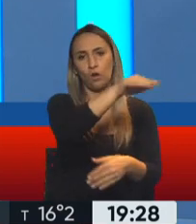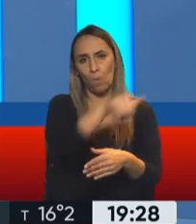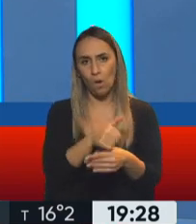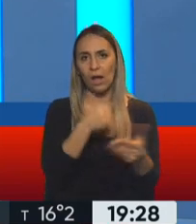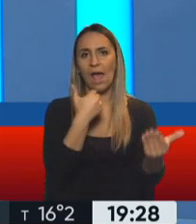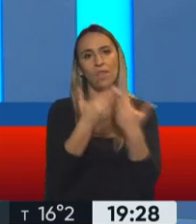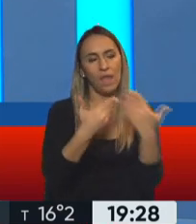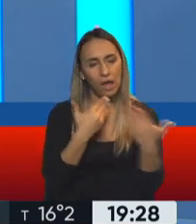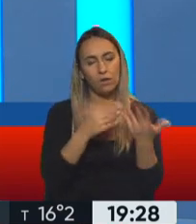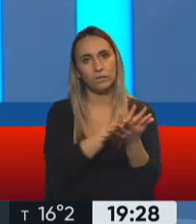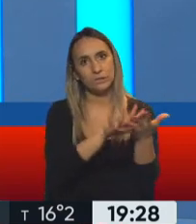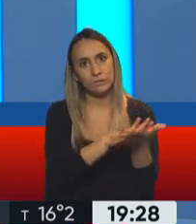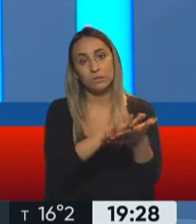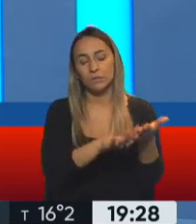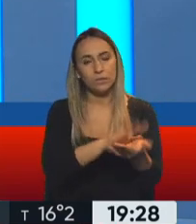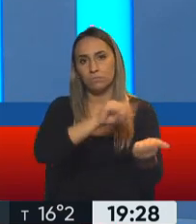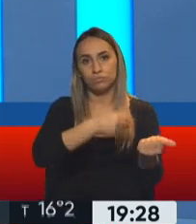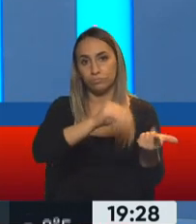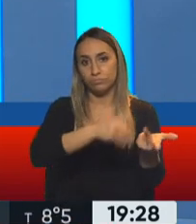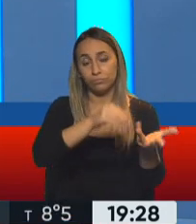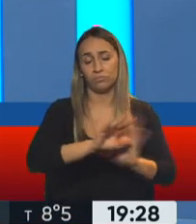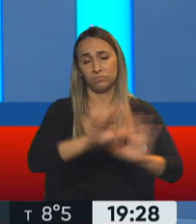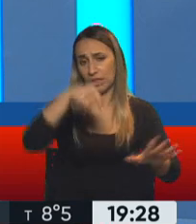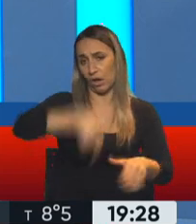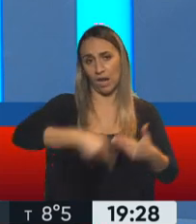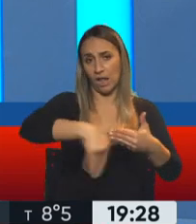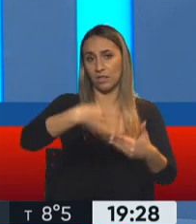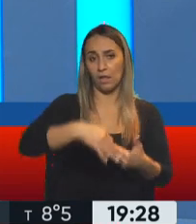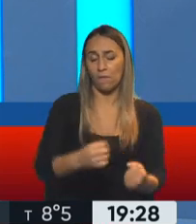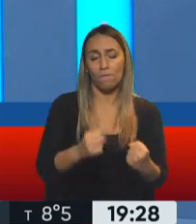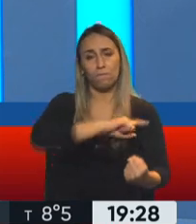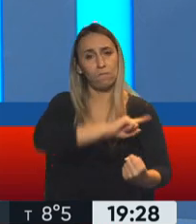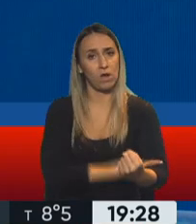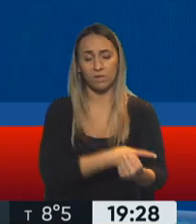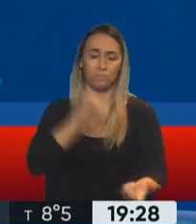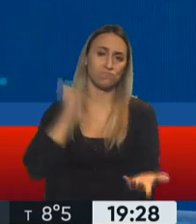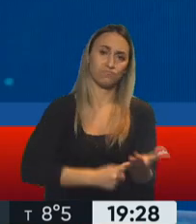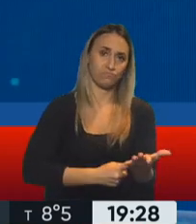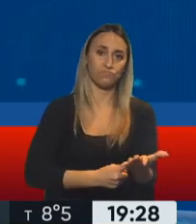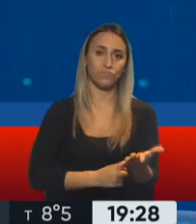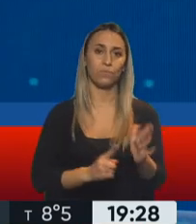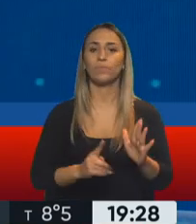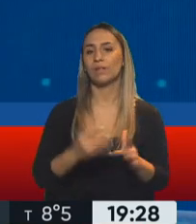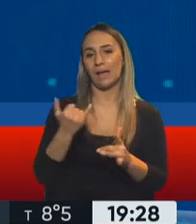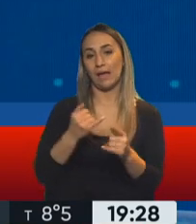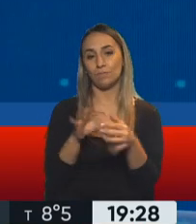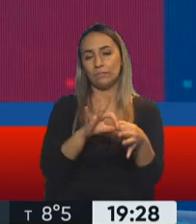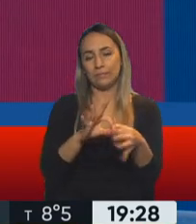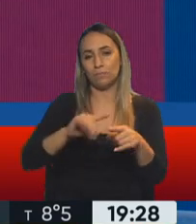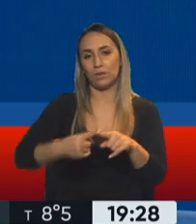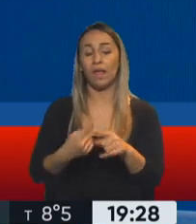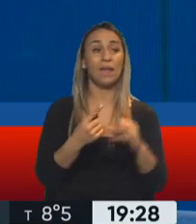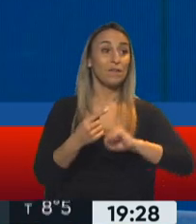funcionando, son a ver, forman parte del establishment empresarial, ¿no es cierto? Digamos, gobiernan desde mucho antes del frente. Hay un componente político también. La inflación